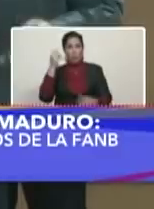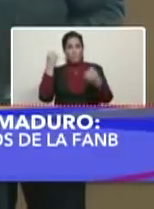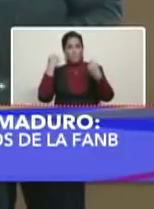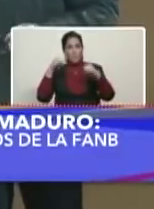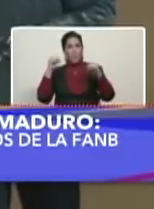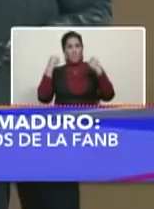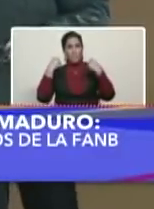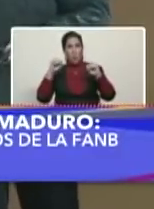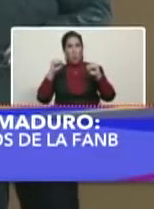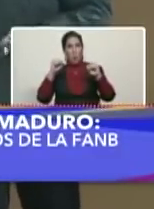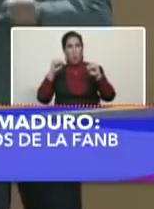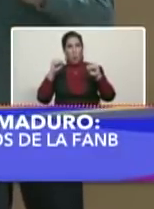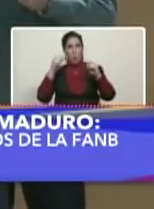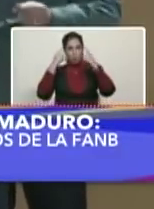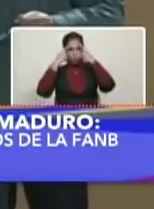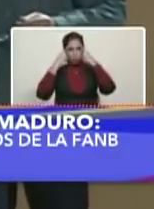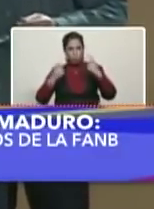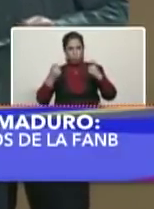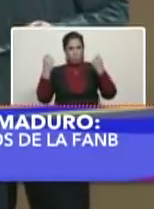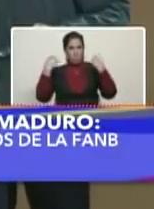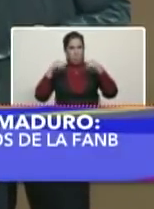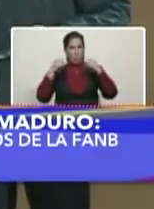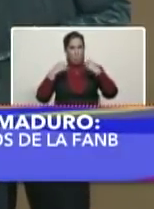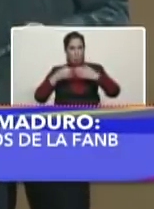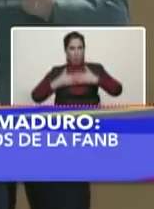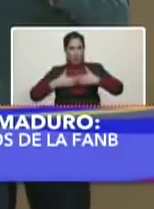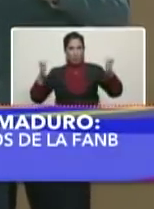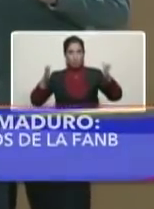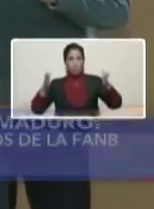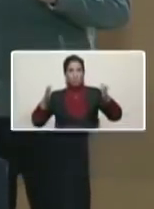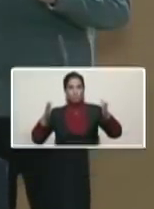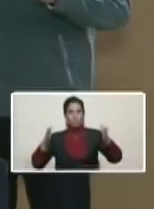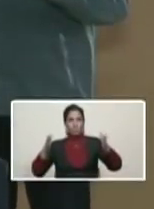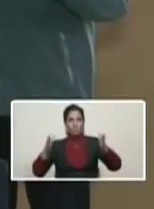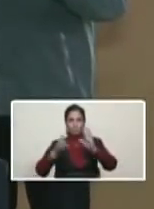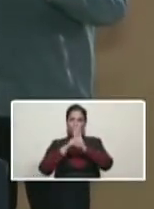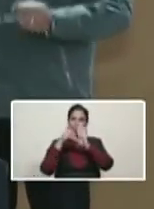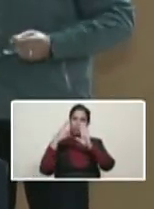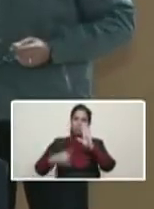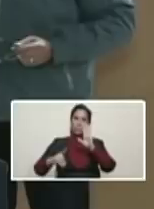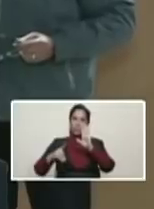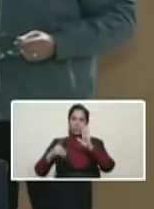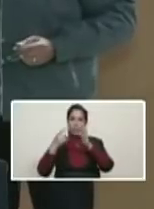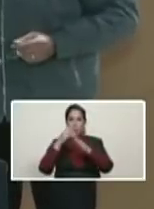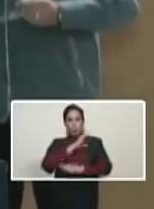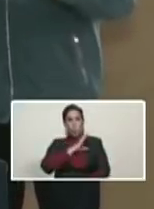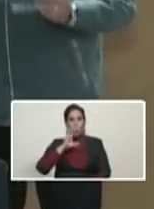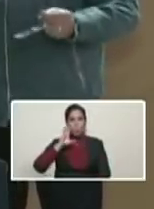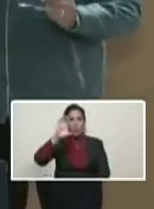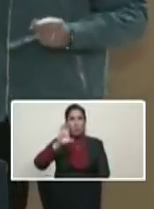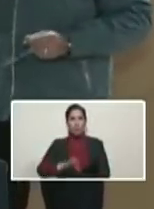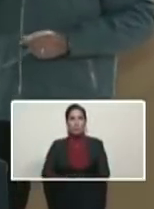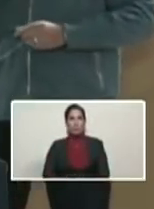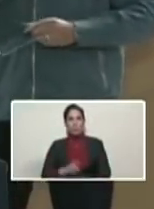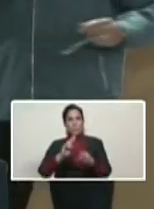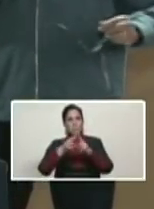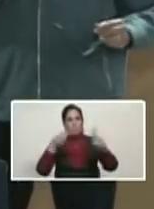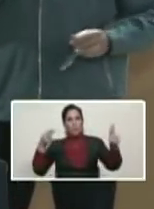se está preparando para garantizar su derecho a la soberanía y a la